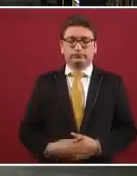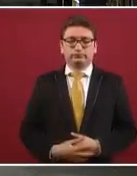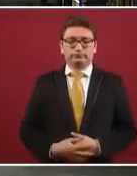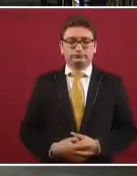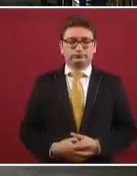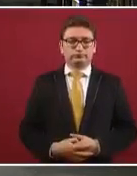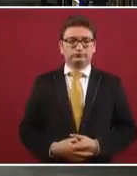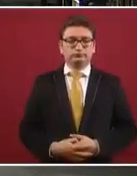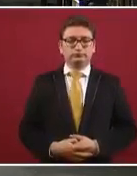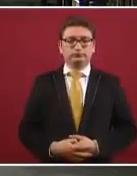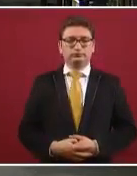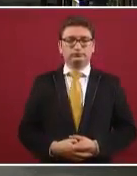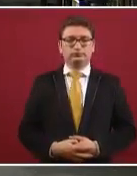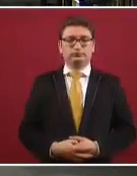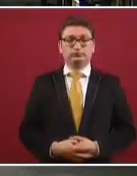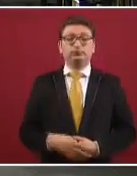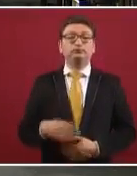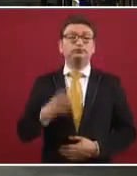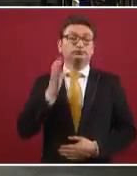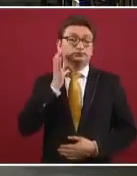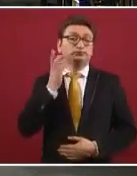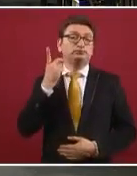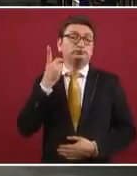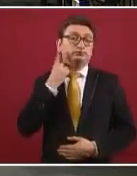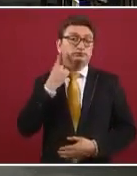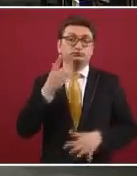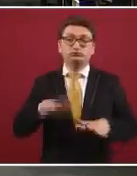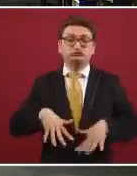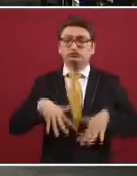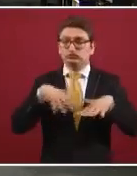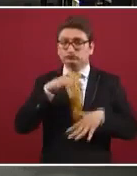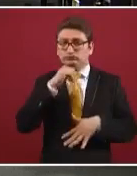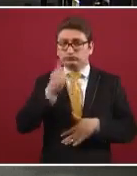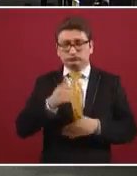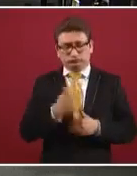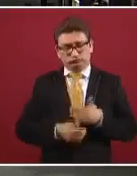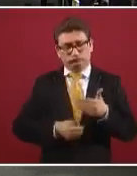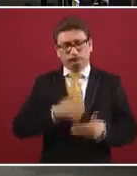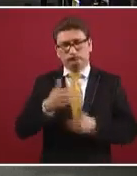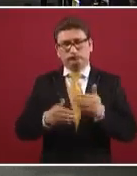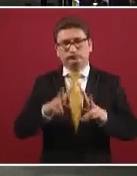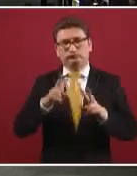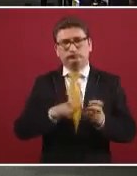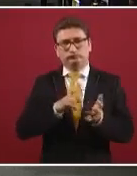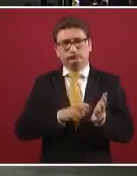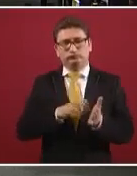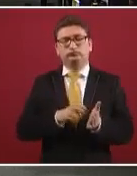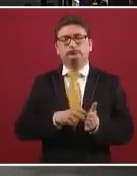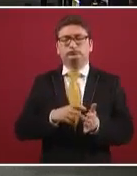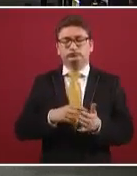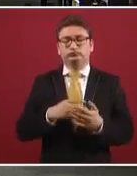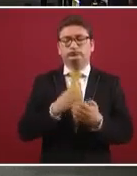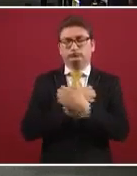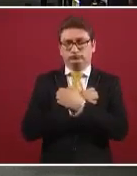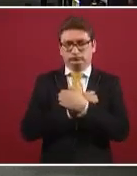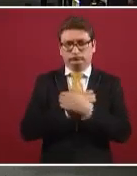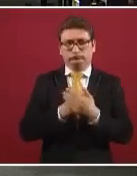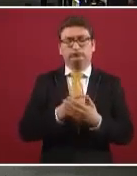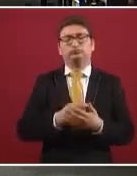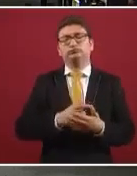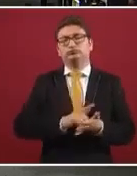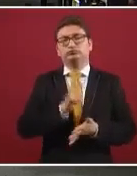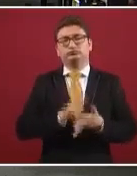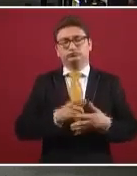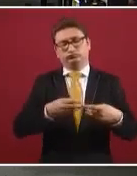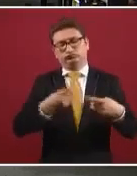No ha habido sesión en la Cámara de Diputados precisamente para concluir este proceso de la reforma educativa, para aprobar las leyes secundarias. Usted